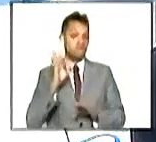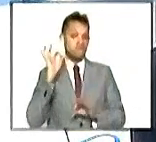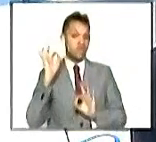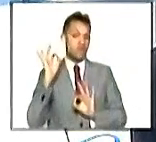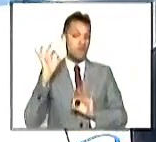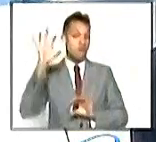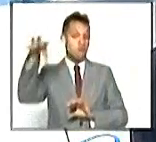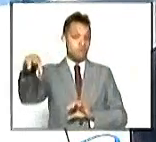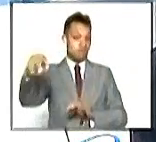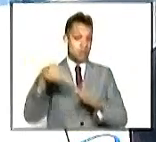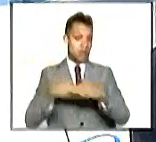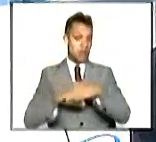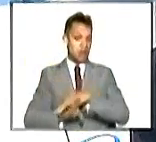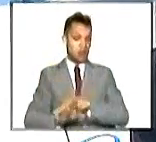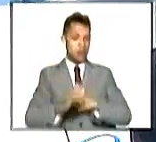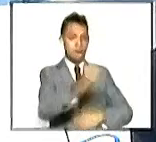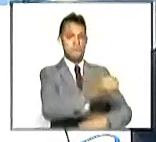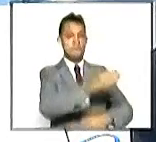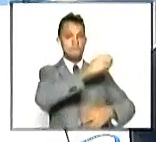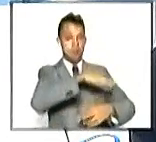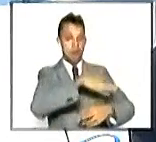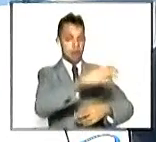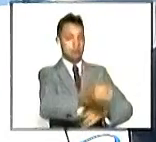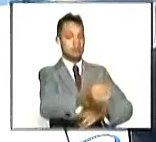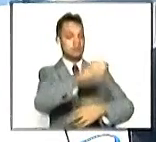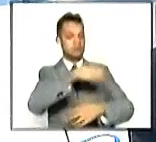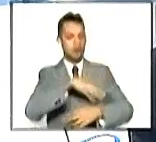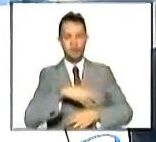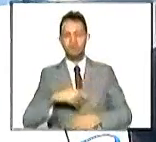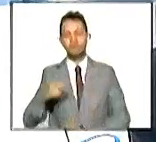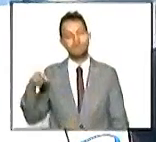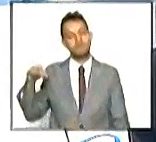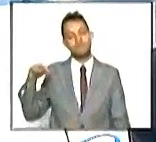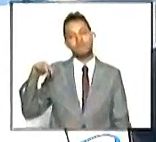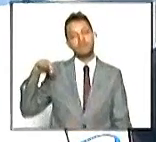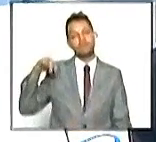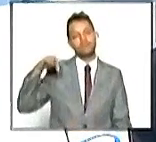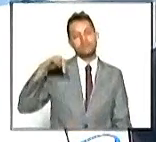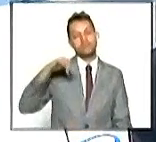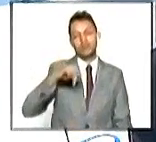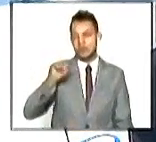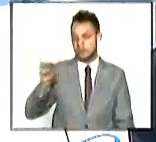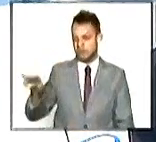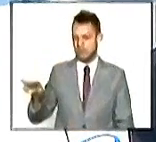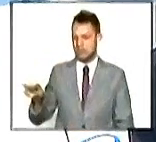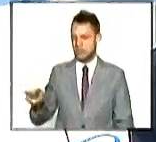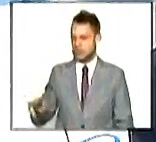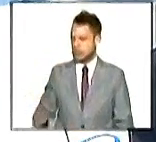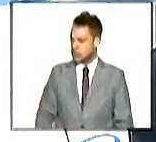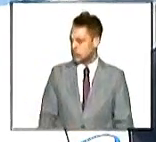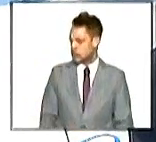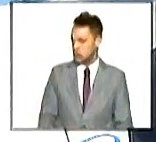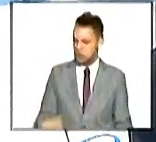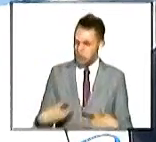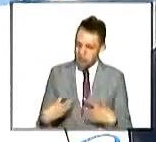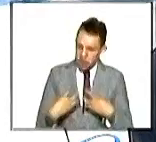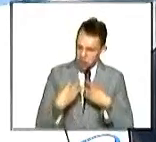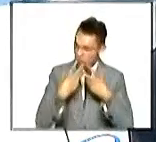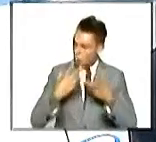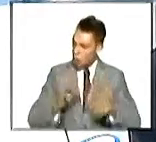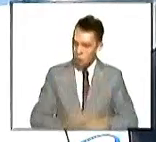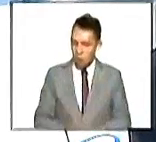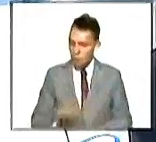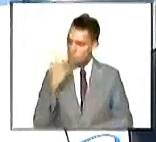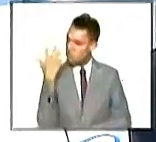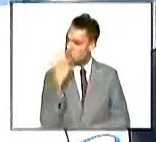¿cierto? Entonces, de cadena nacional. Y salí con una tristeza, me dio una rabia ver eso, porque la mitad